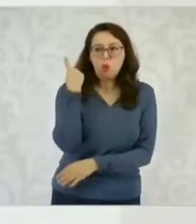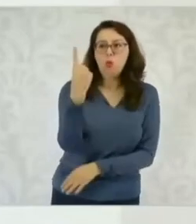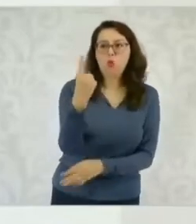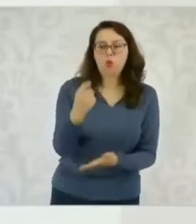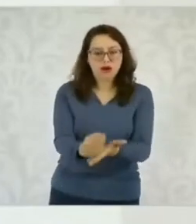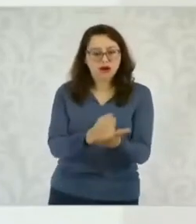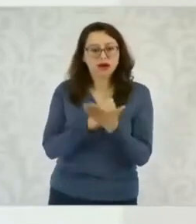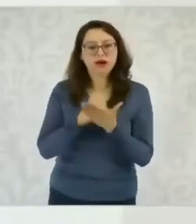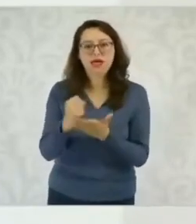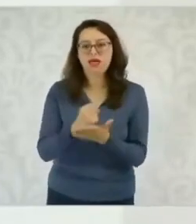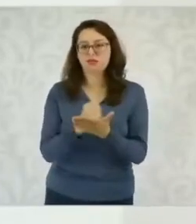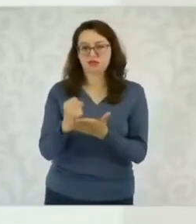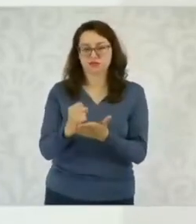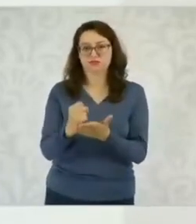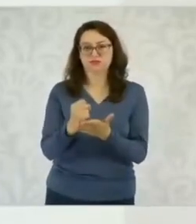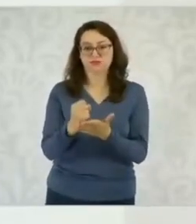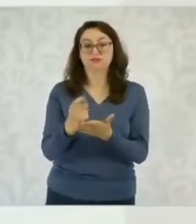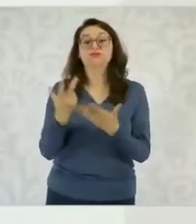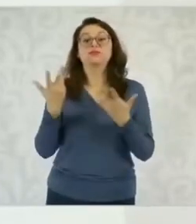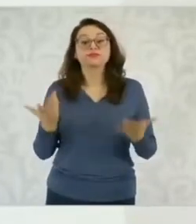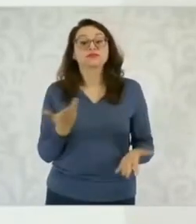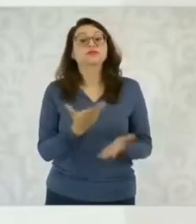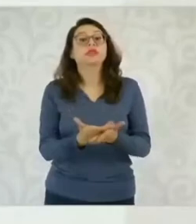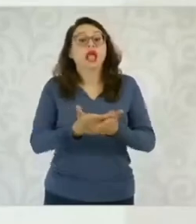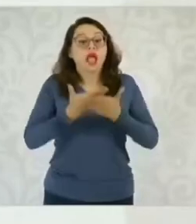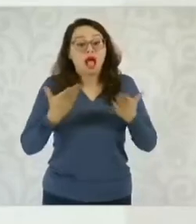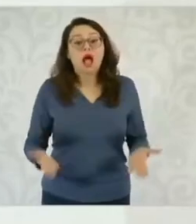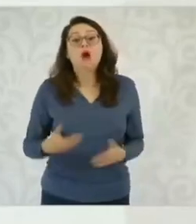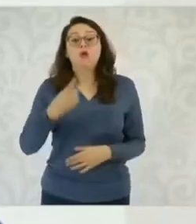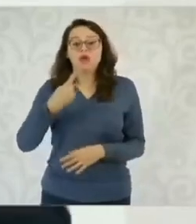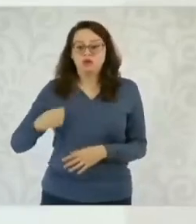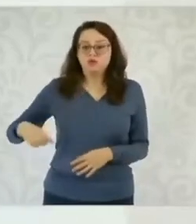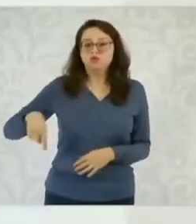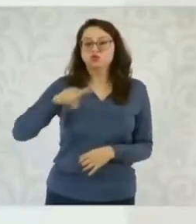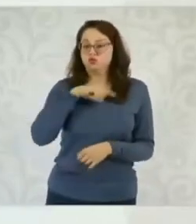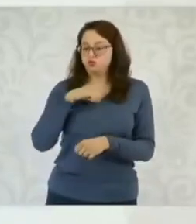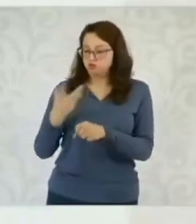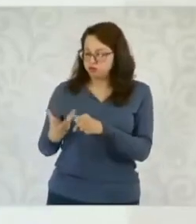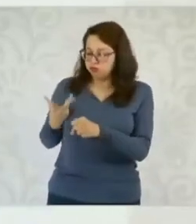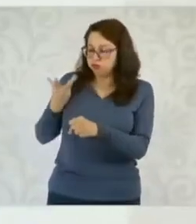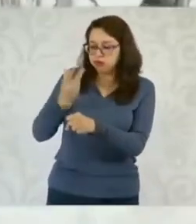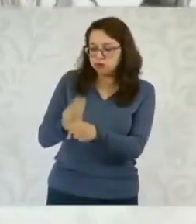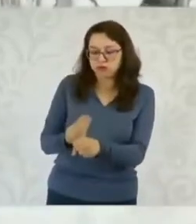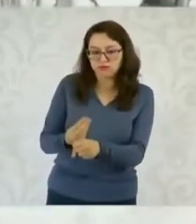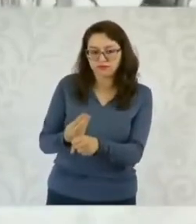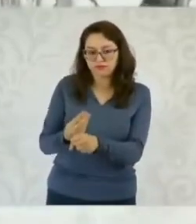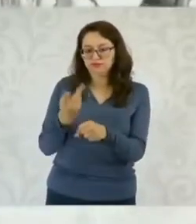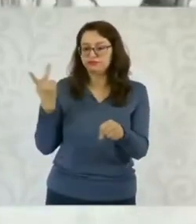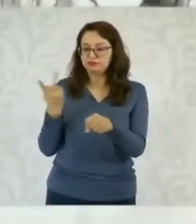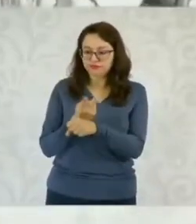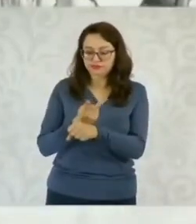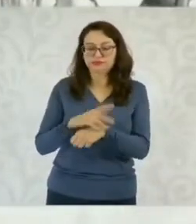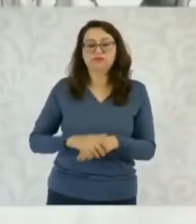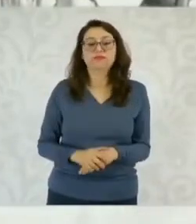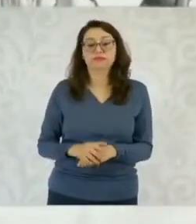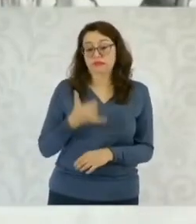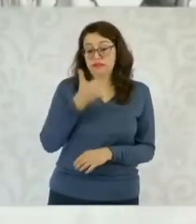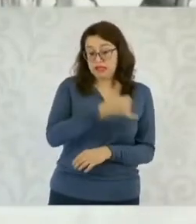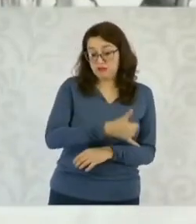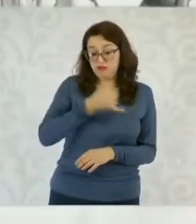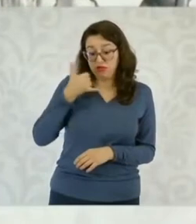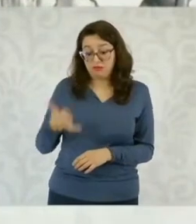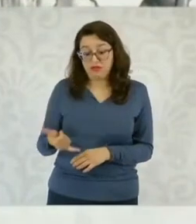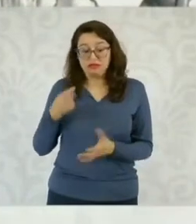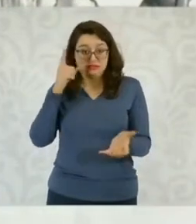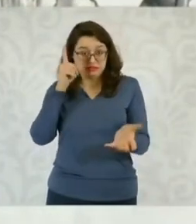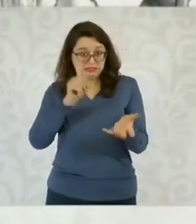ahora adicional a lo que hizo el presidente López Obrador? El Infonavit tenía 3 direcciones generales, o tiene hasta ahora